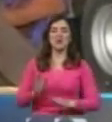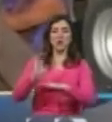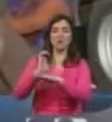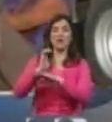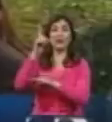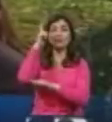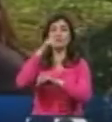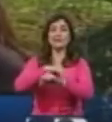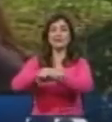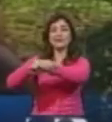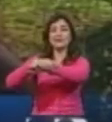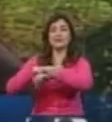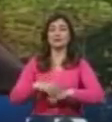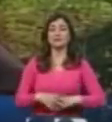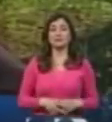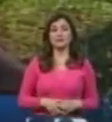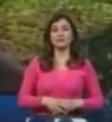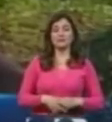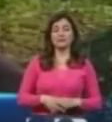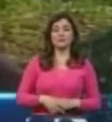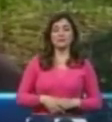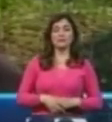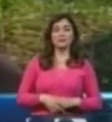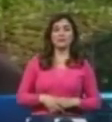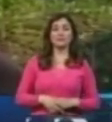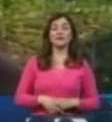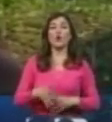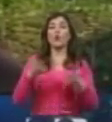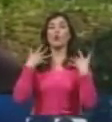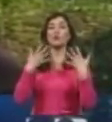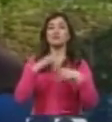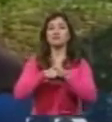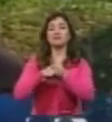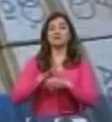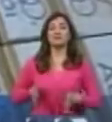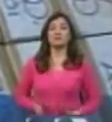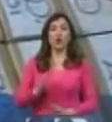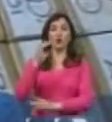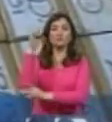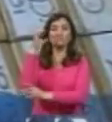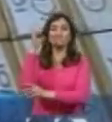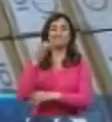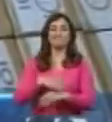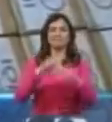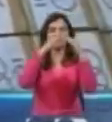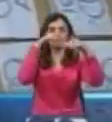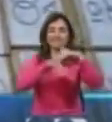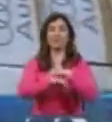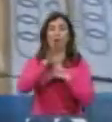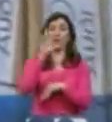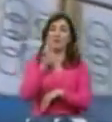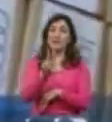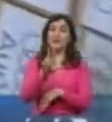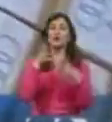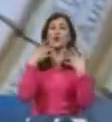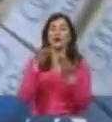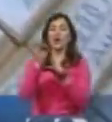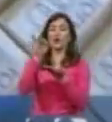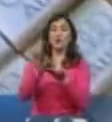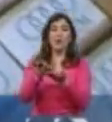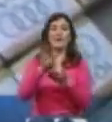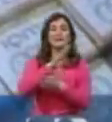también fue aprehendido. El líder se encuentra detenido, sí, efectivamente, en la ciudad de Guayaquil, es de nacionalidad colombiana. Total 3 allanamientos simultáneos en Guayaquil y Durán, en el